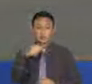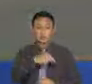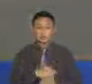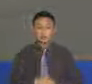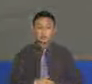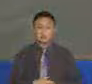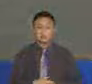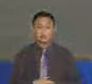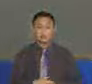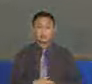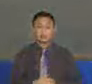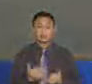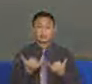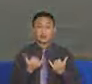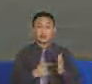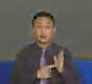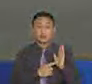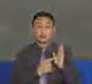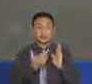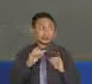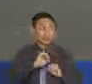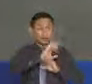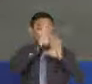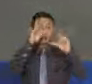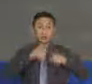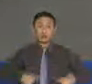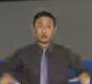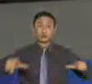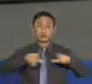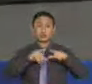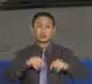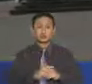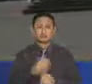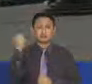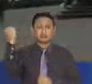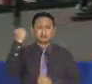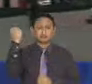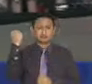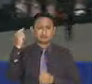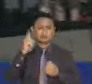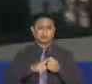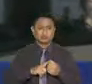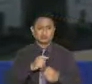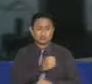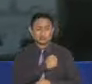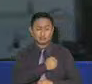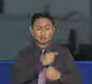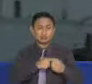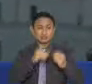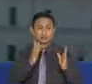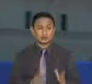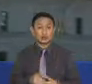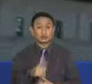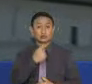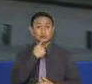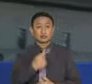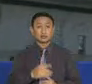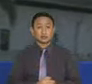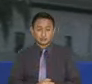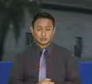es como se encuentra a esta hora de la mañana este lugar que es tan tradicional también y propio de los quiteños como decían Ustedes también